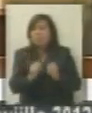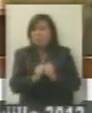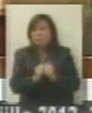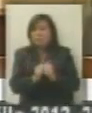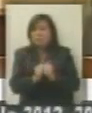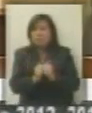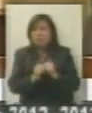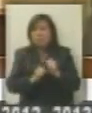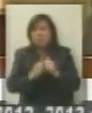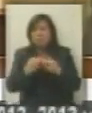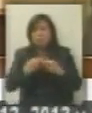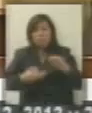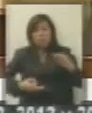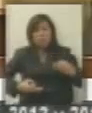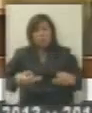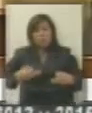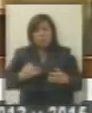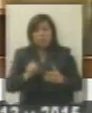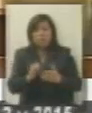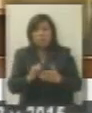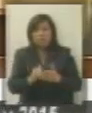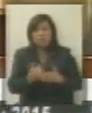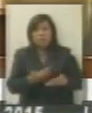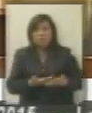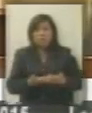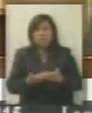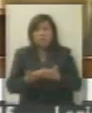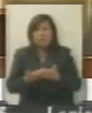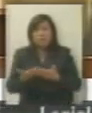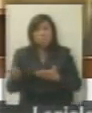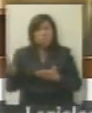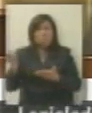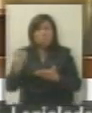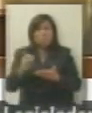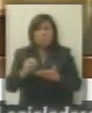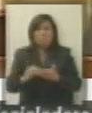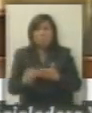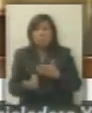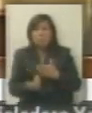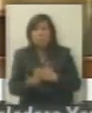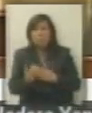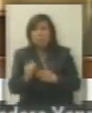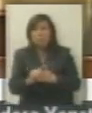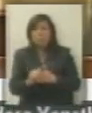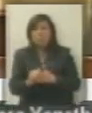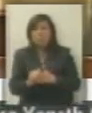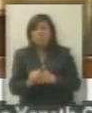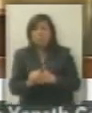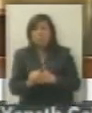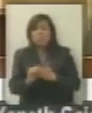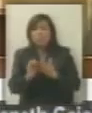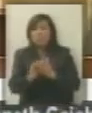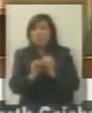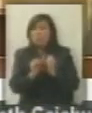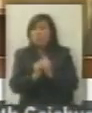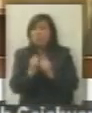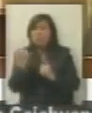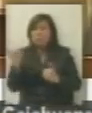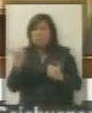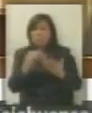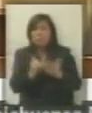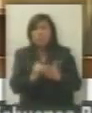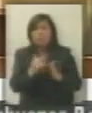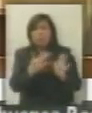en la administración de justicia, llevamos a cabo la implementación del nuevo Código Procesal Penal, que con una inversión superior